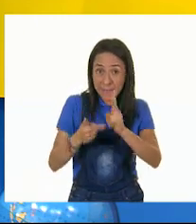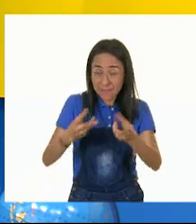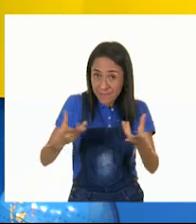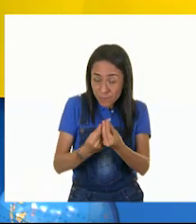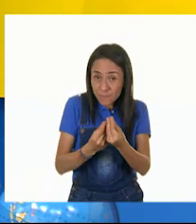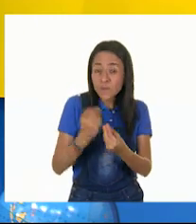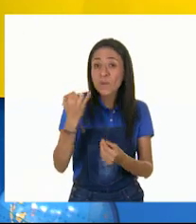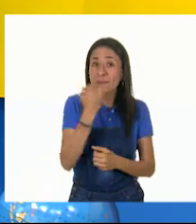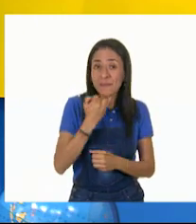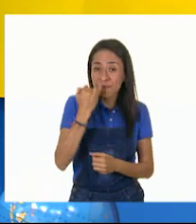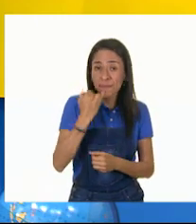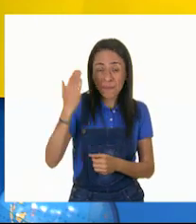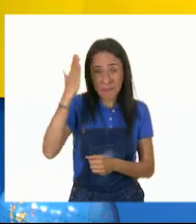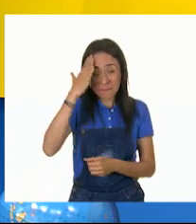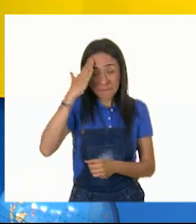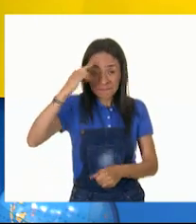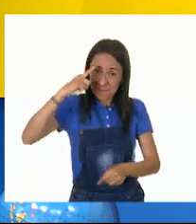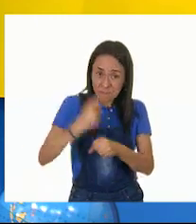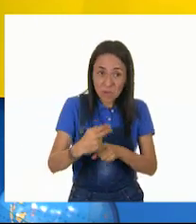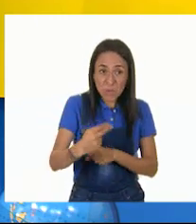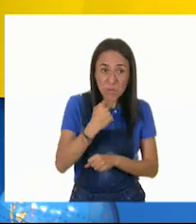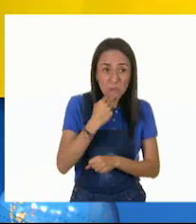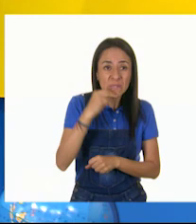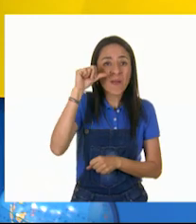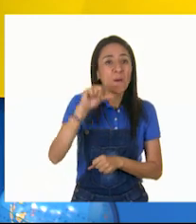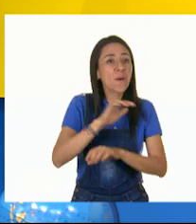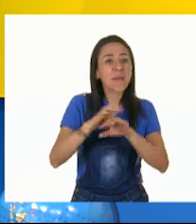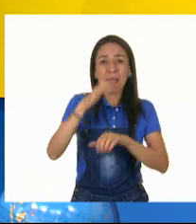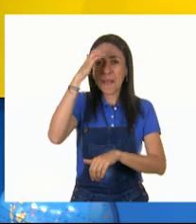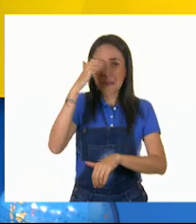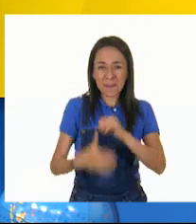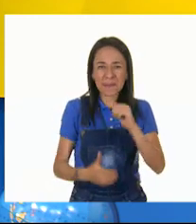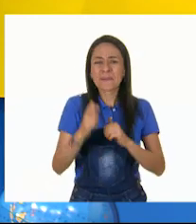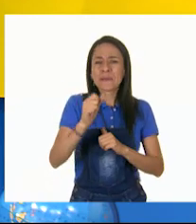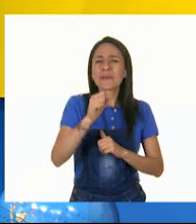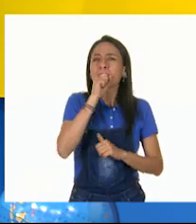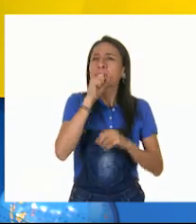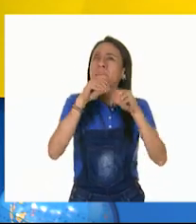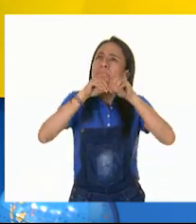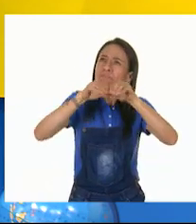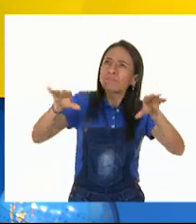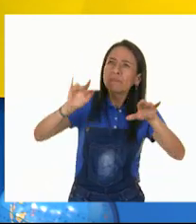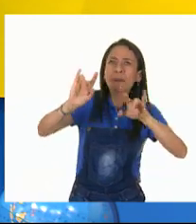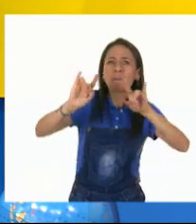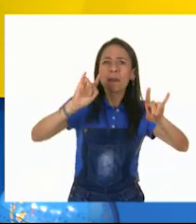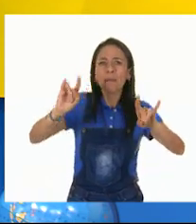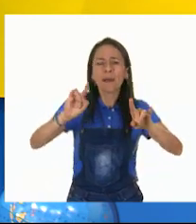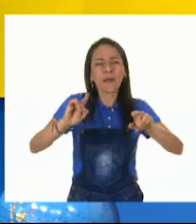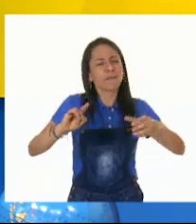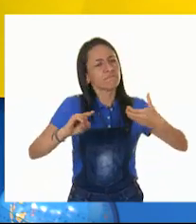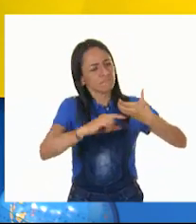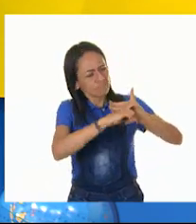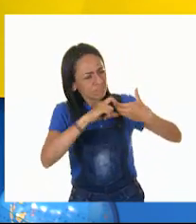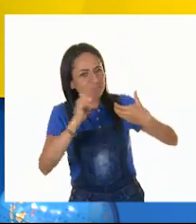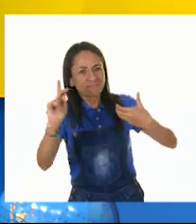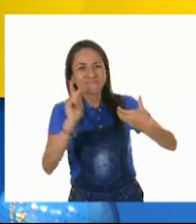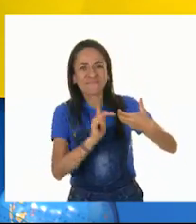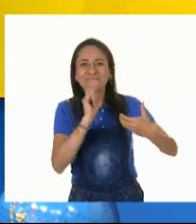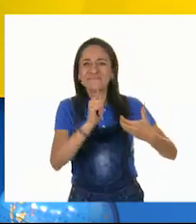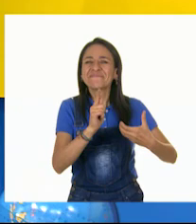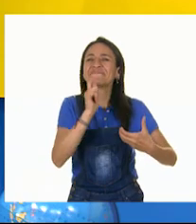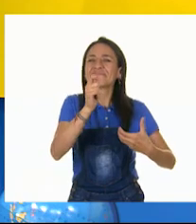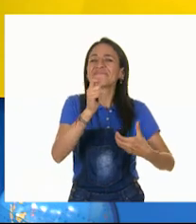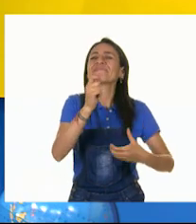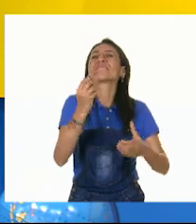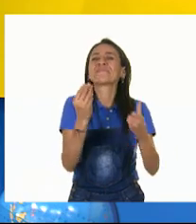pero hoy hemos terminado con comparemos anuncios y etiquetas de lengua materna en español de cuarto grado